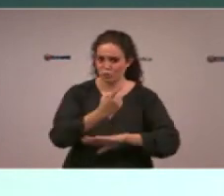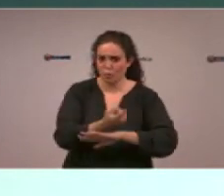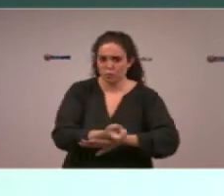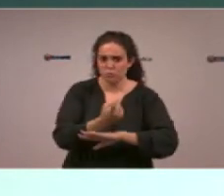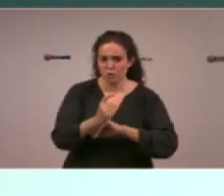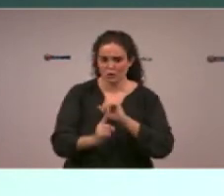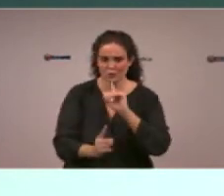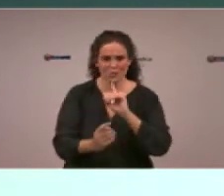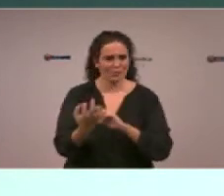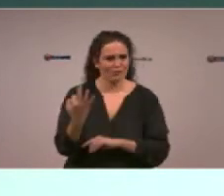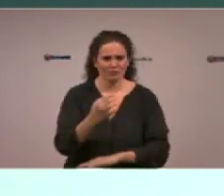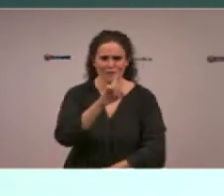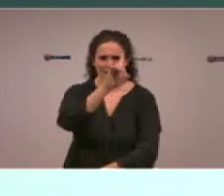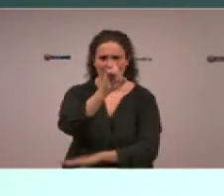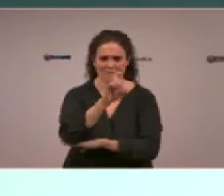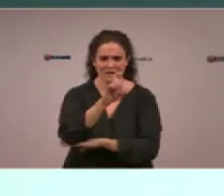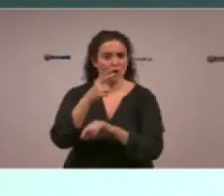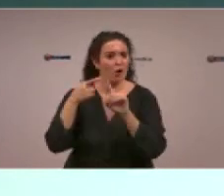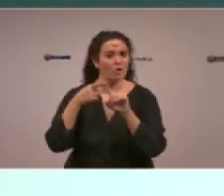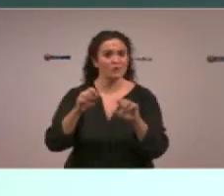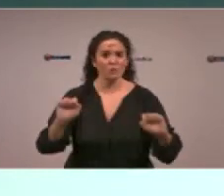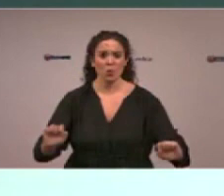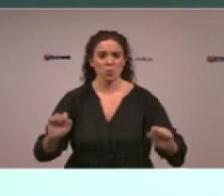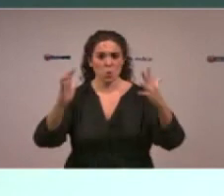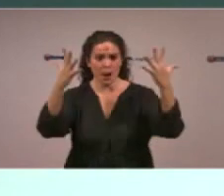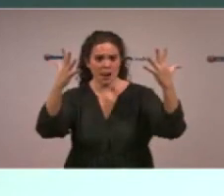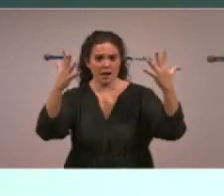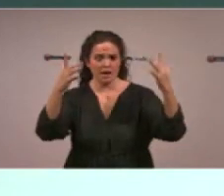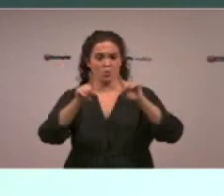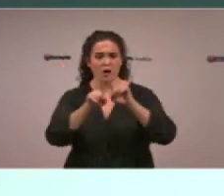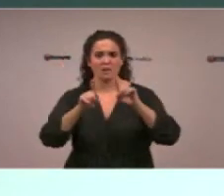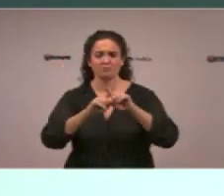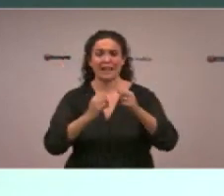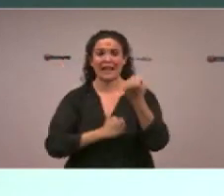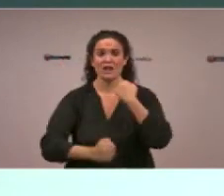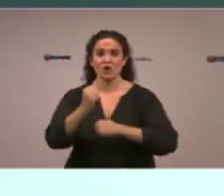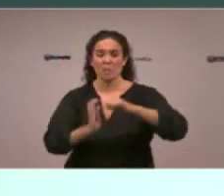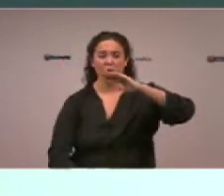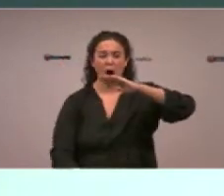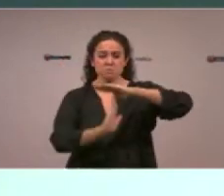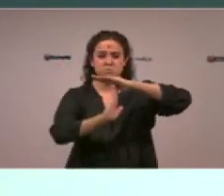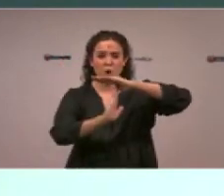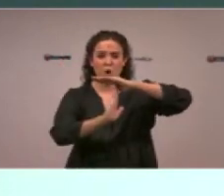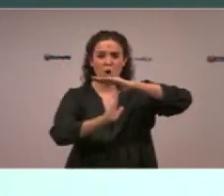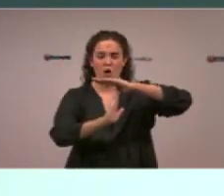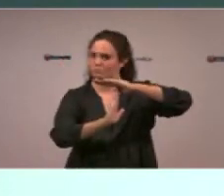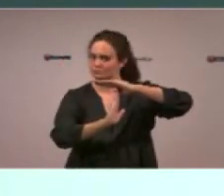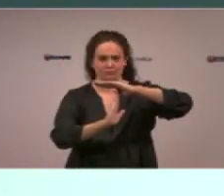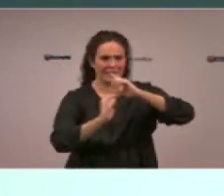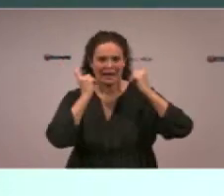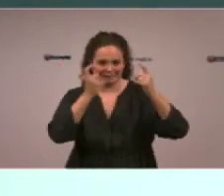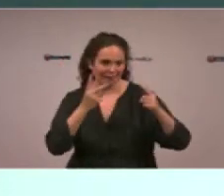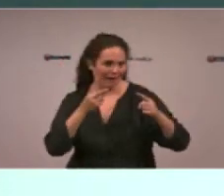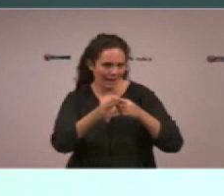como consecuencia de la huelga de estibadores, no se produzca un parón en la economía en muchas de las empresas que dependen de esa